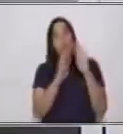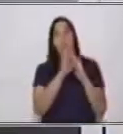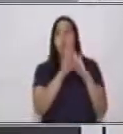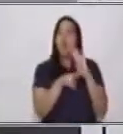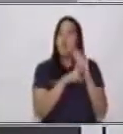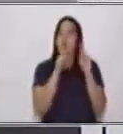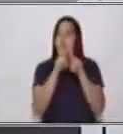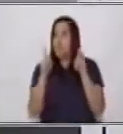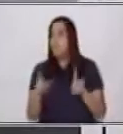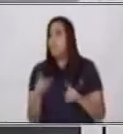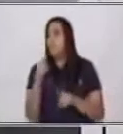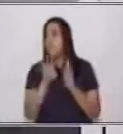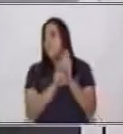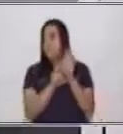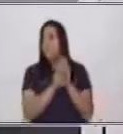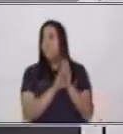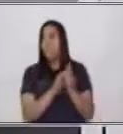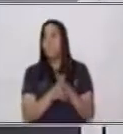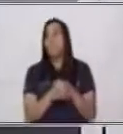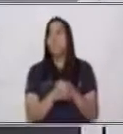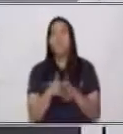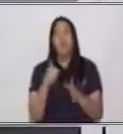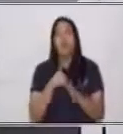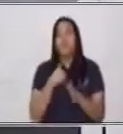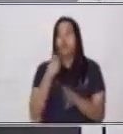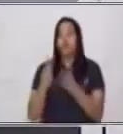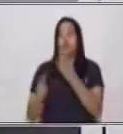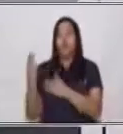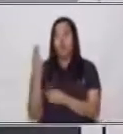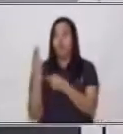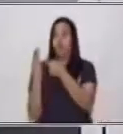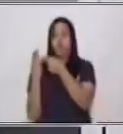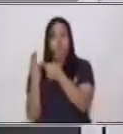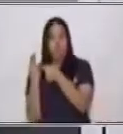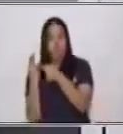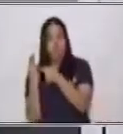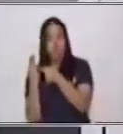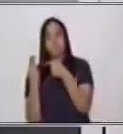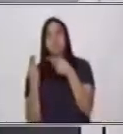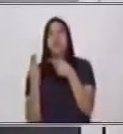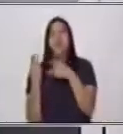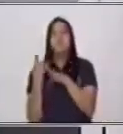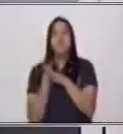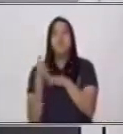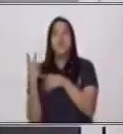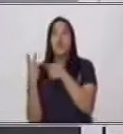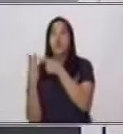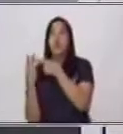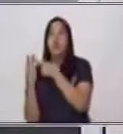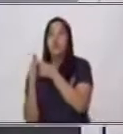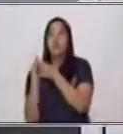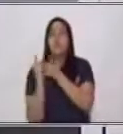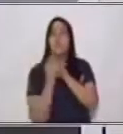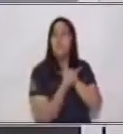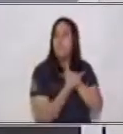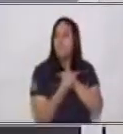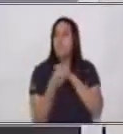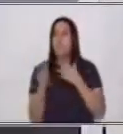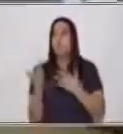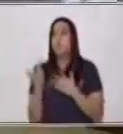yo necesito que esté en la fila 1. Entonces le podemos llamar filas o renglones. Primer norma para